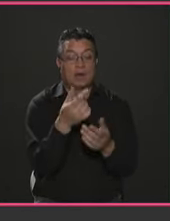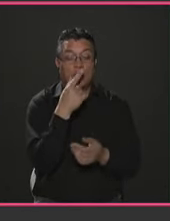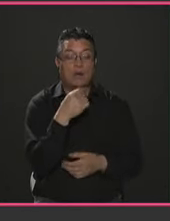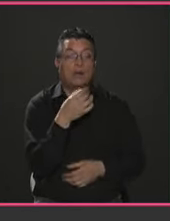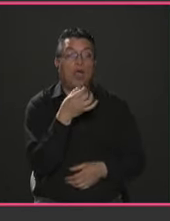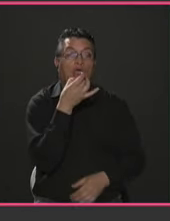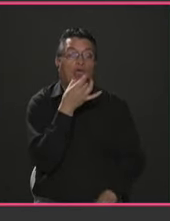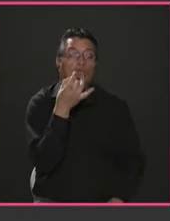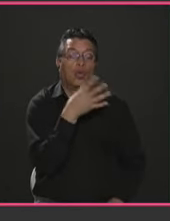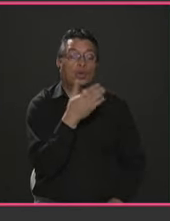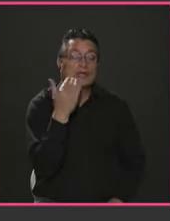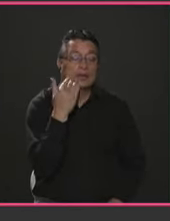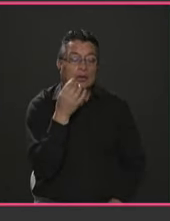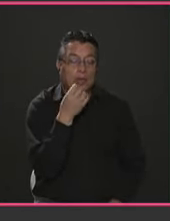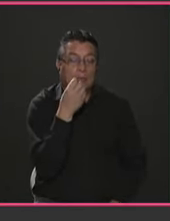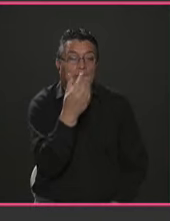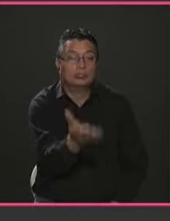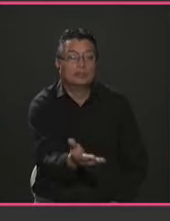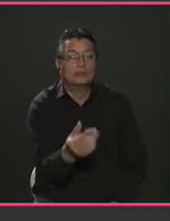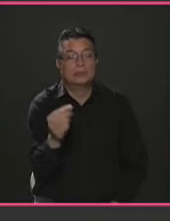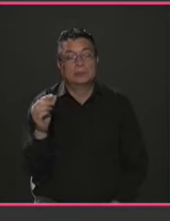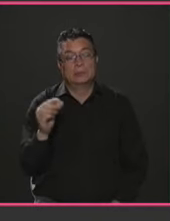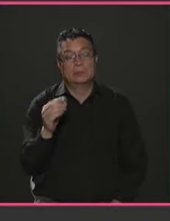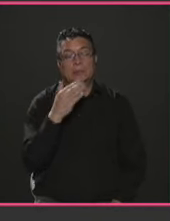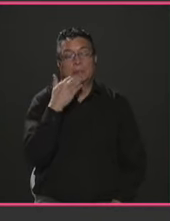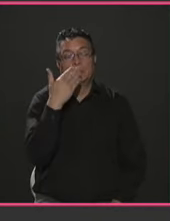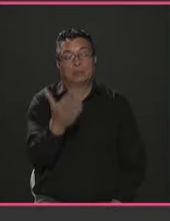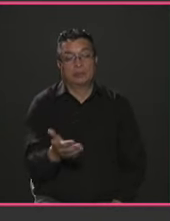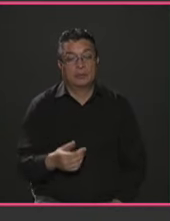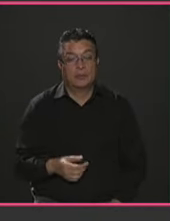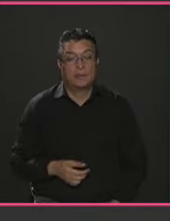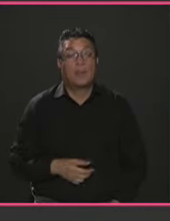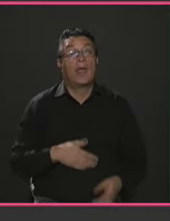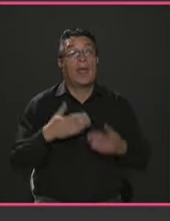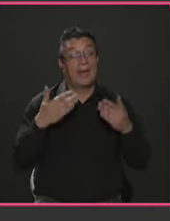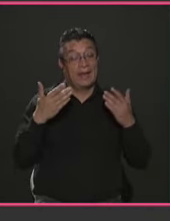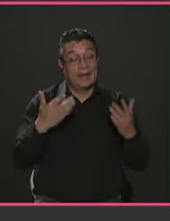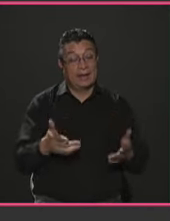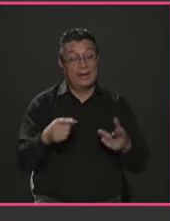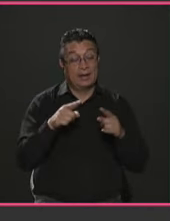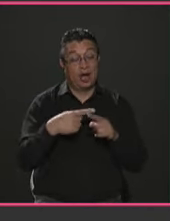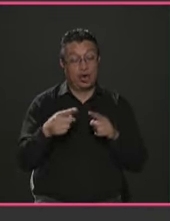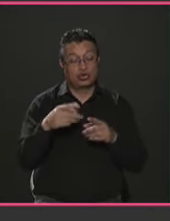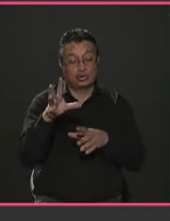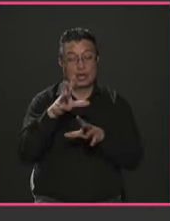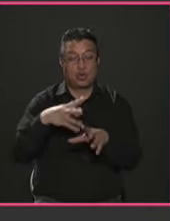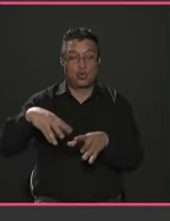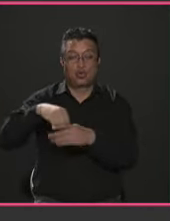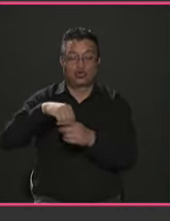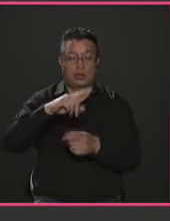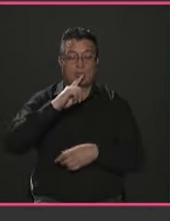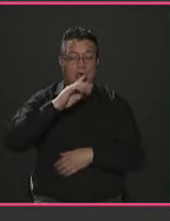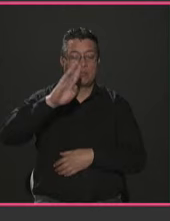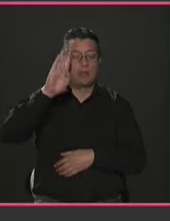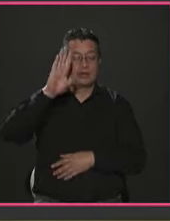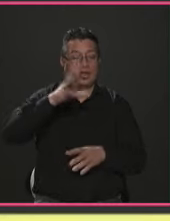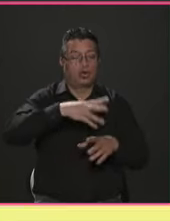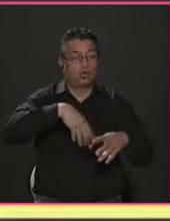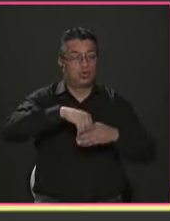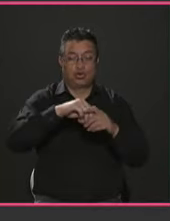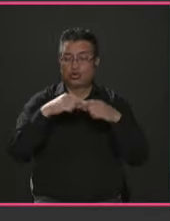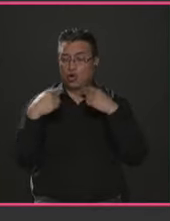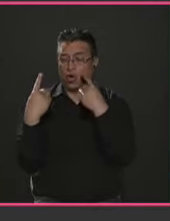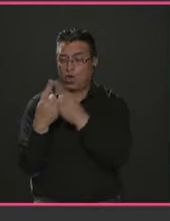un niño como como se dice en las películas en realidad sí la otra es la inclusión La promesa de inclusión si tenemos todos